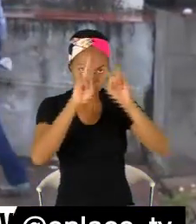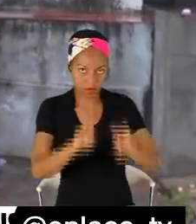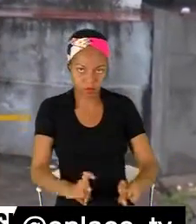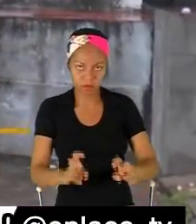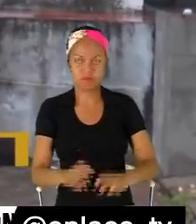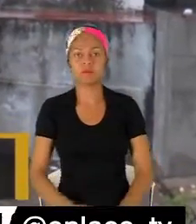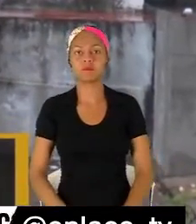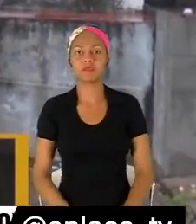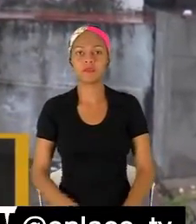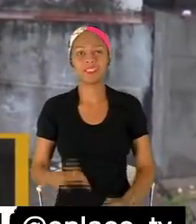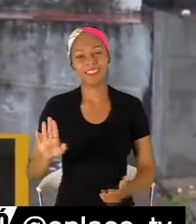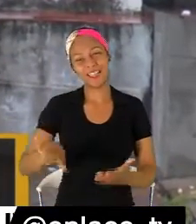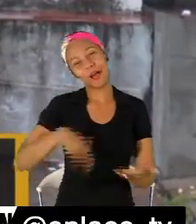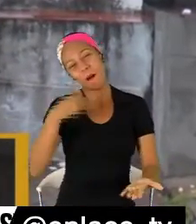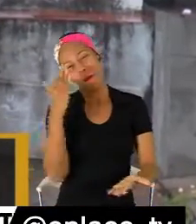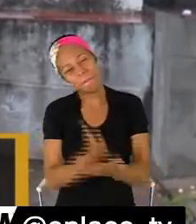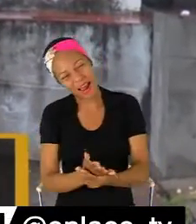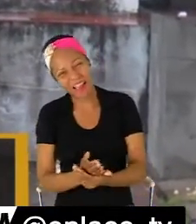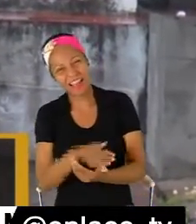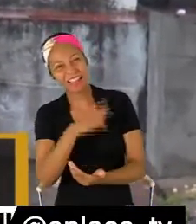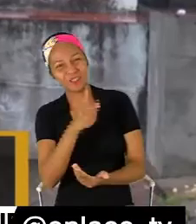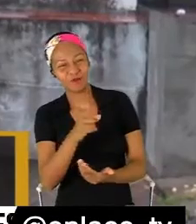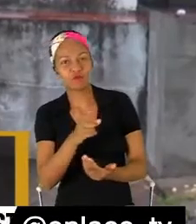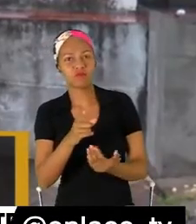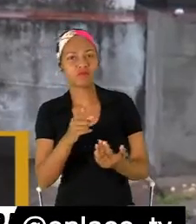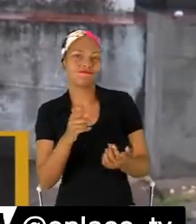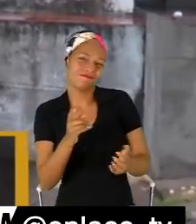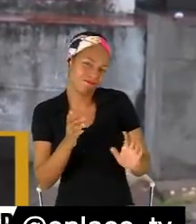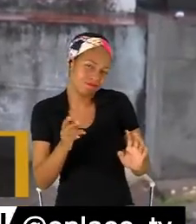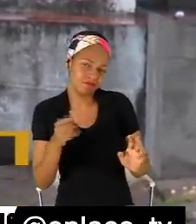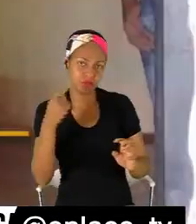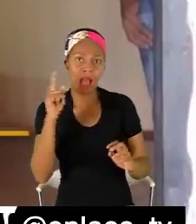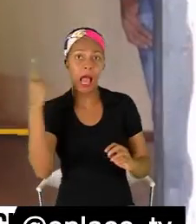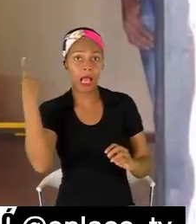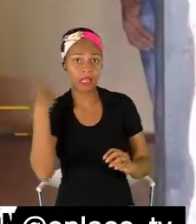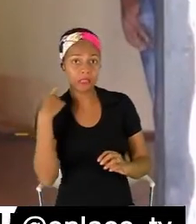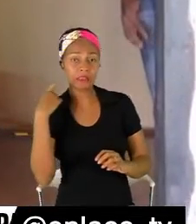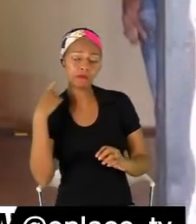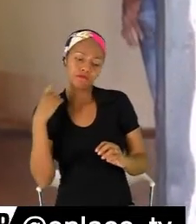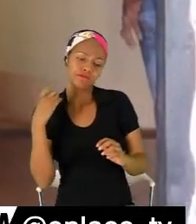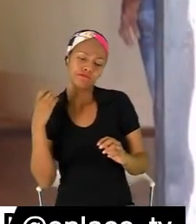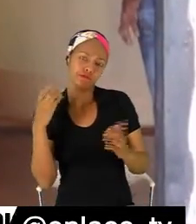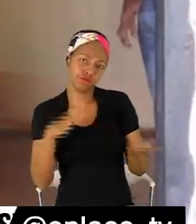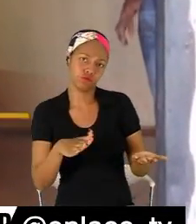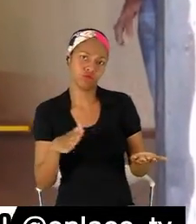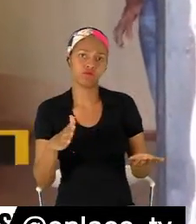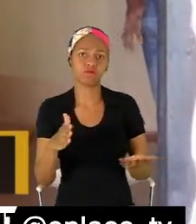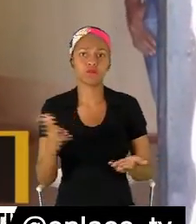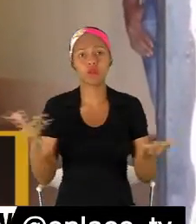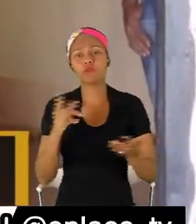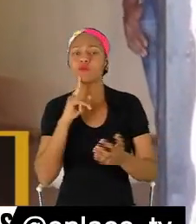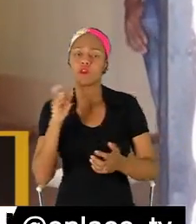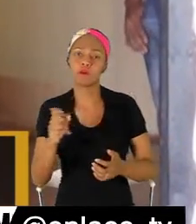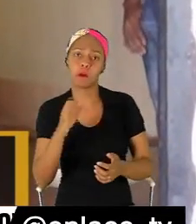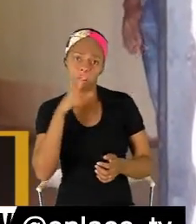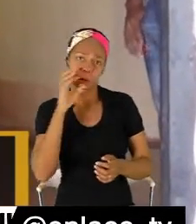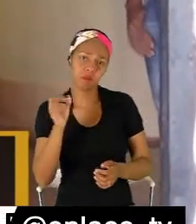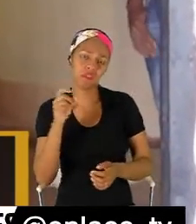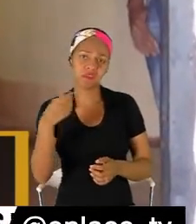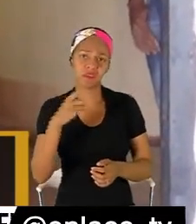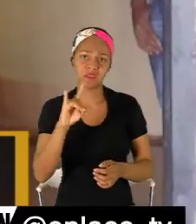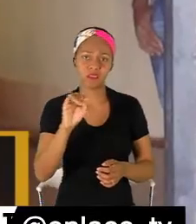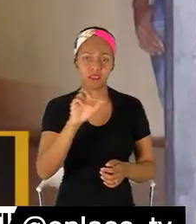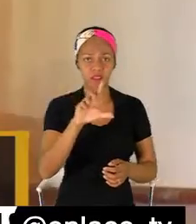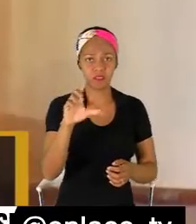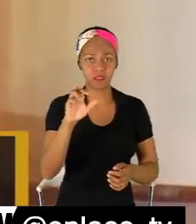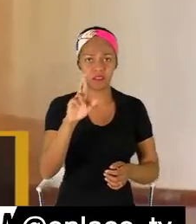Luego de sufrir un accidente laboral en el Colegio El Rosario el pasado domingo, ayer falleció en la ciudad de Bucaramanga Guillermo Rivera Brand, de 24 años